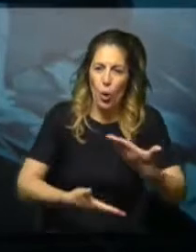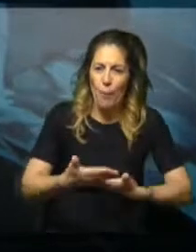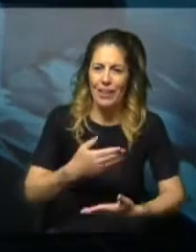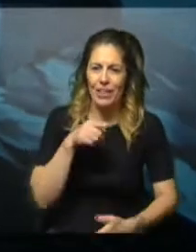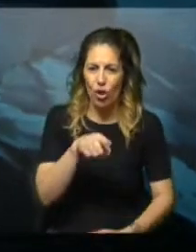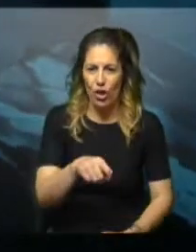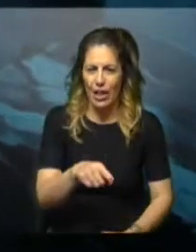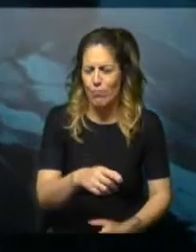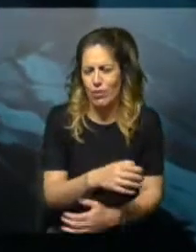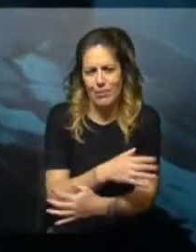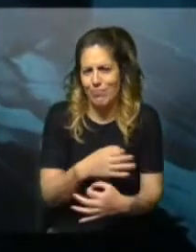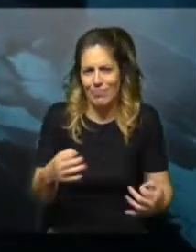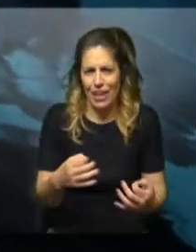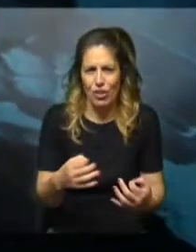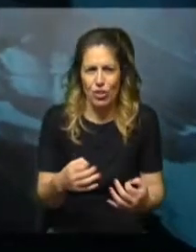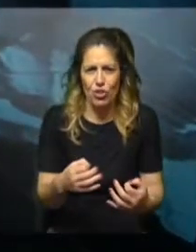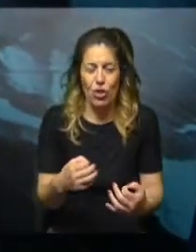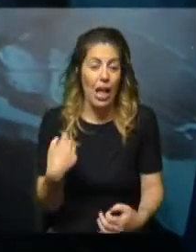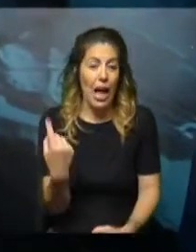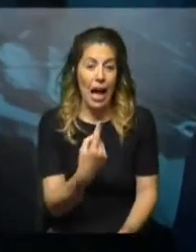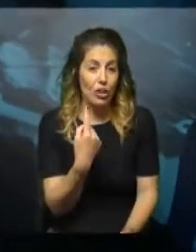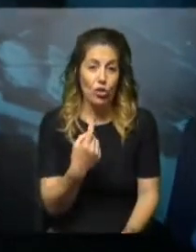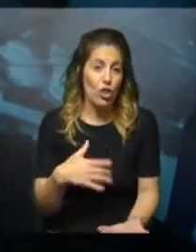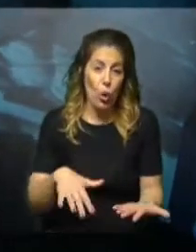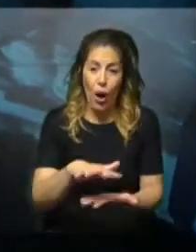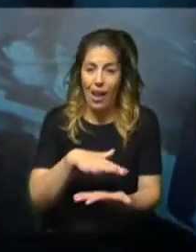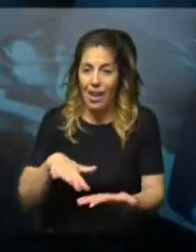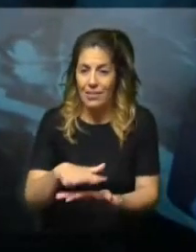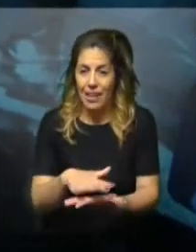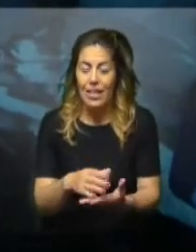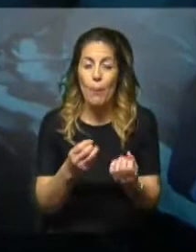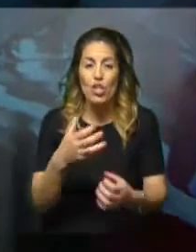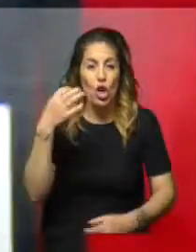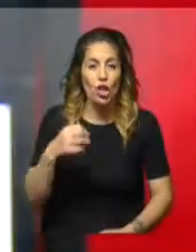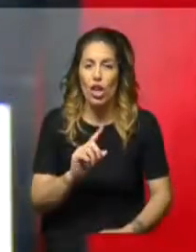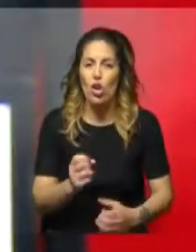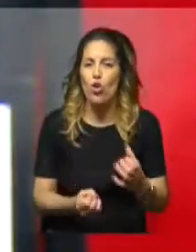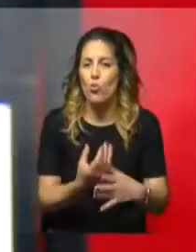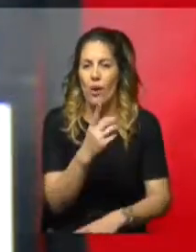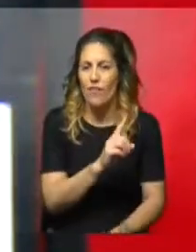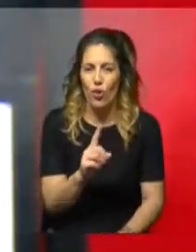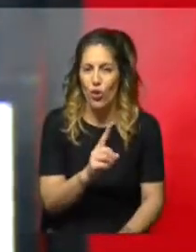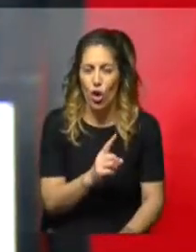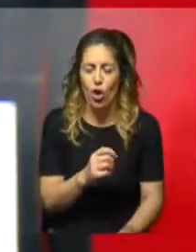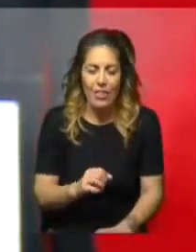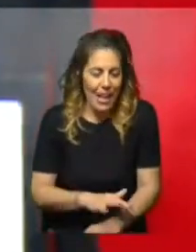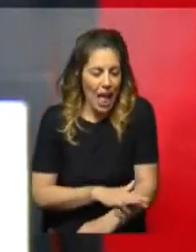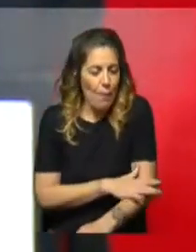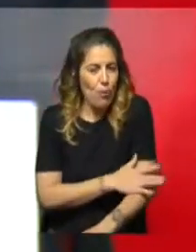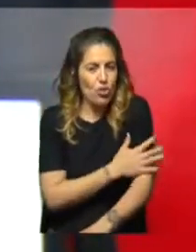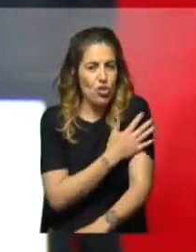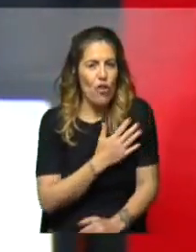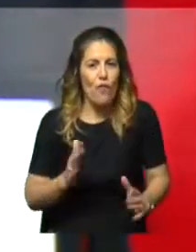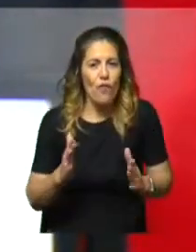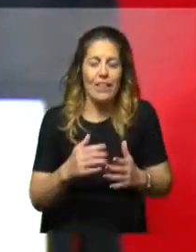es grandioso y nos pasa a todos en todas las áreas Por eso creo que también No no es novedoso el hecho de la emoción frente a